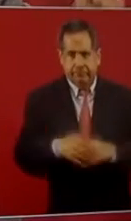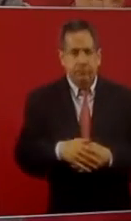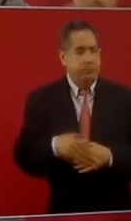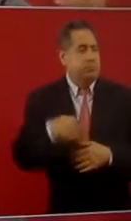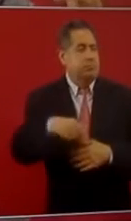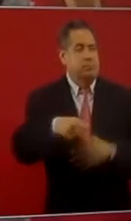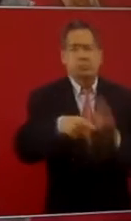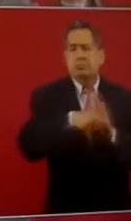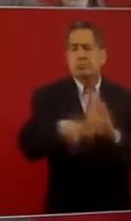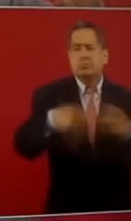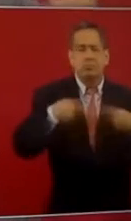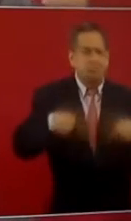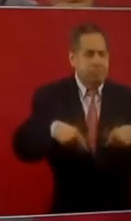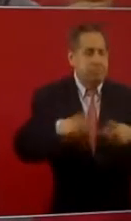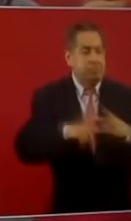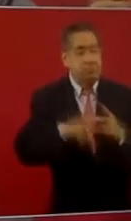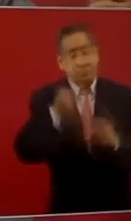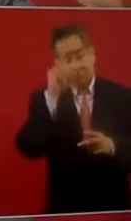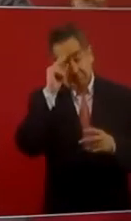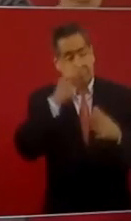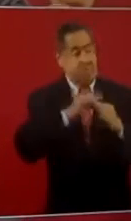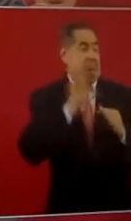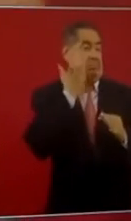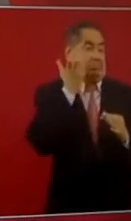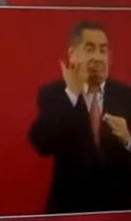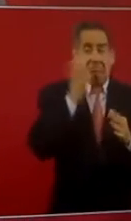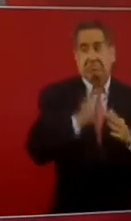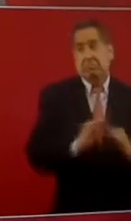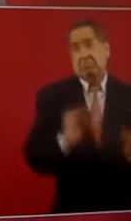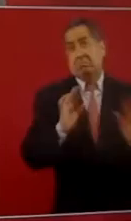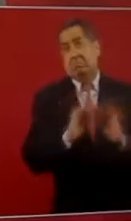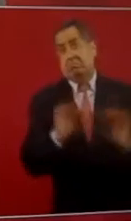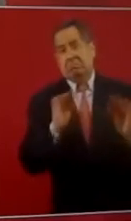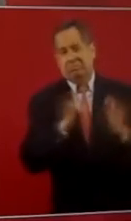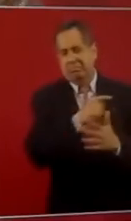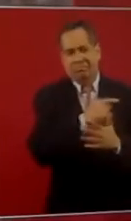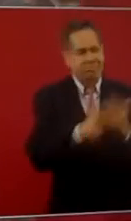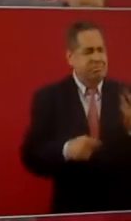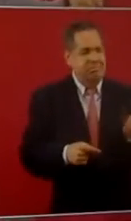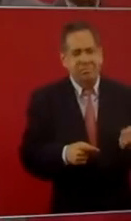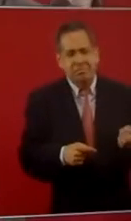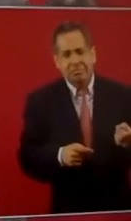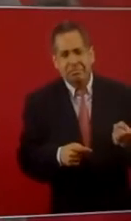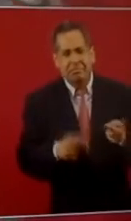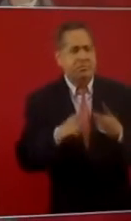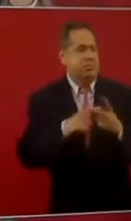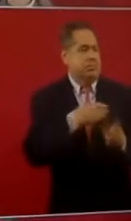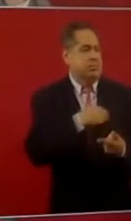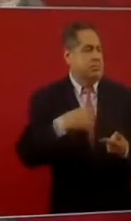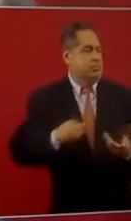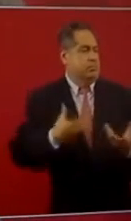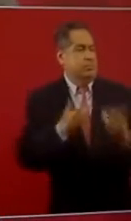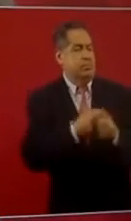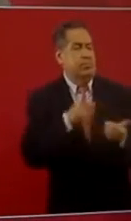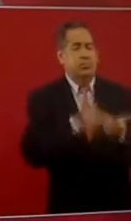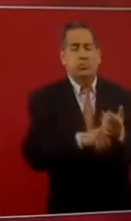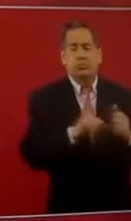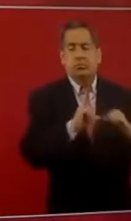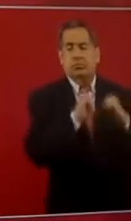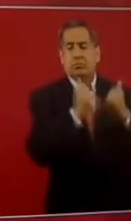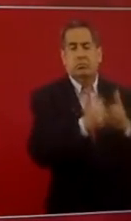de Sicuirán, cayó la aeronave, en donde fue rescatado gravemente herido el líder de